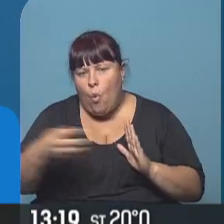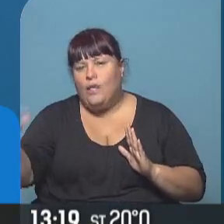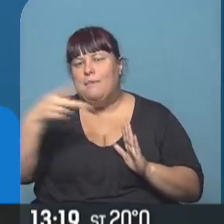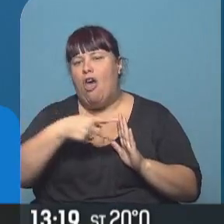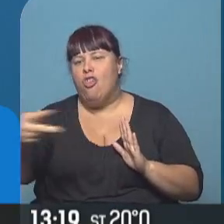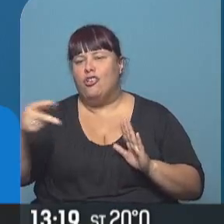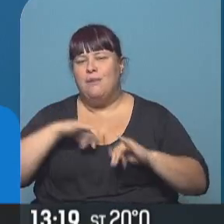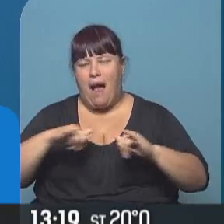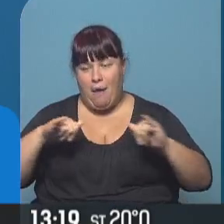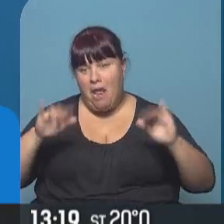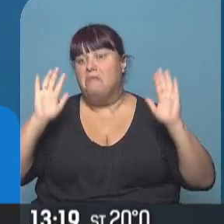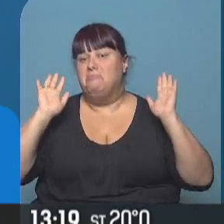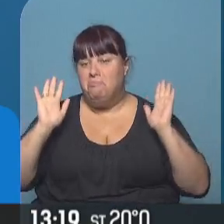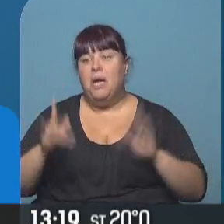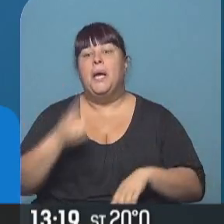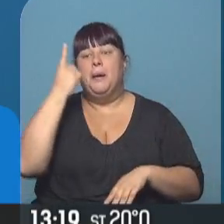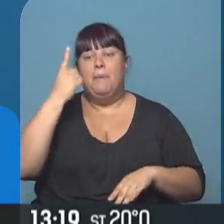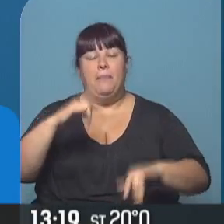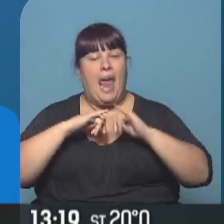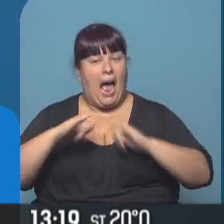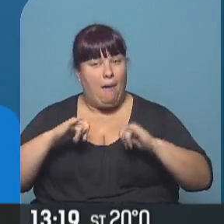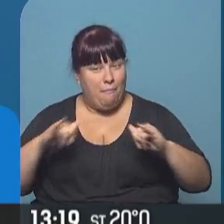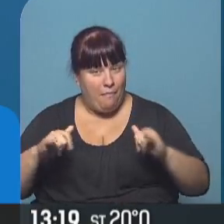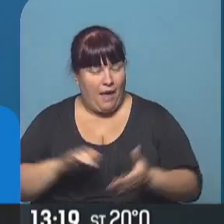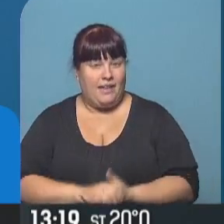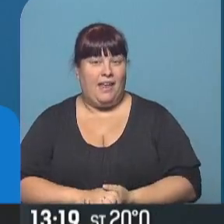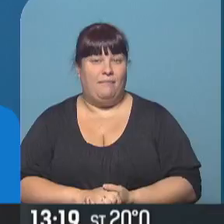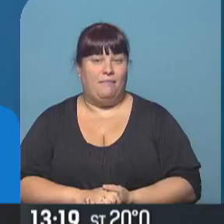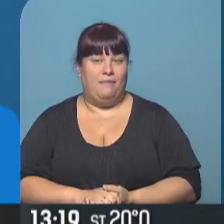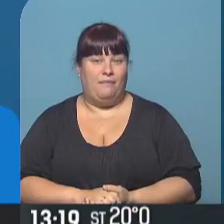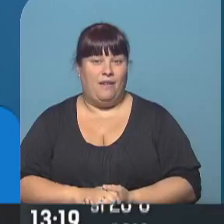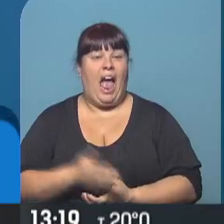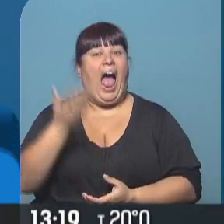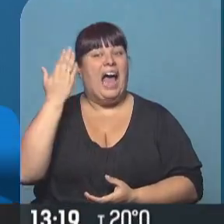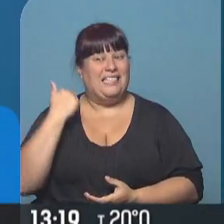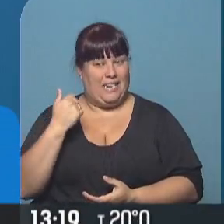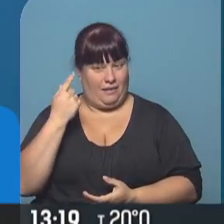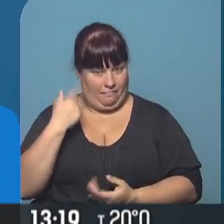días de campaña. Bueno, el primer acto de campaña fue ayer,